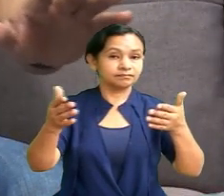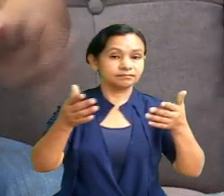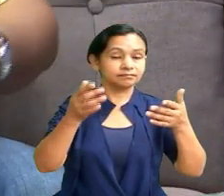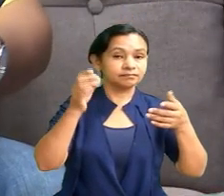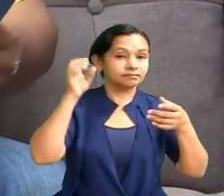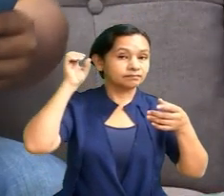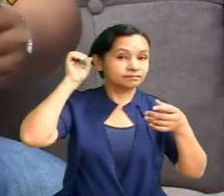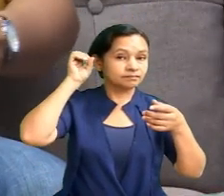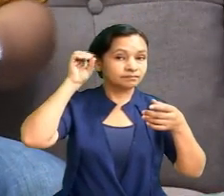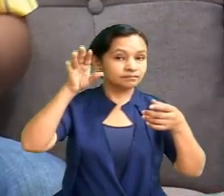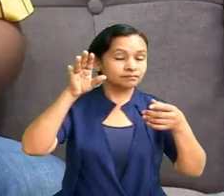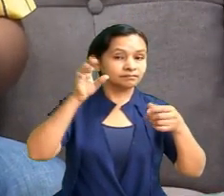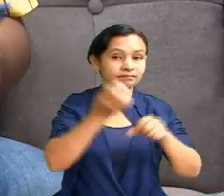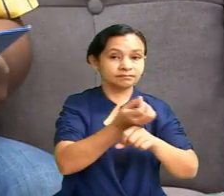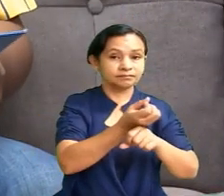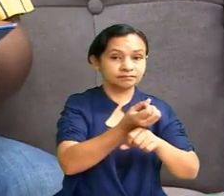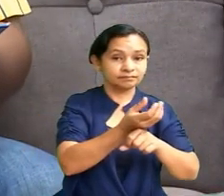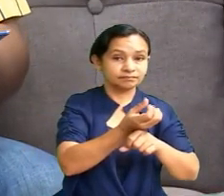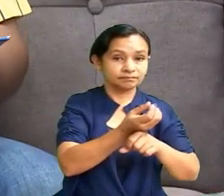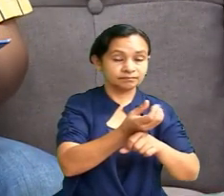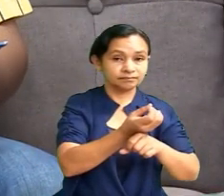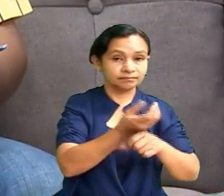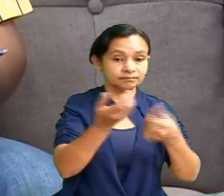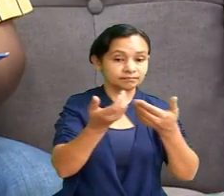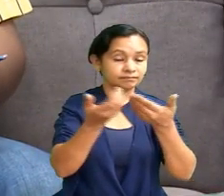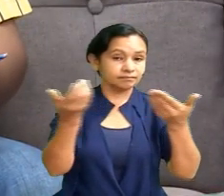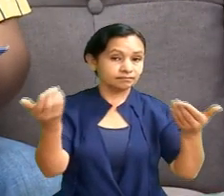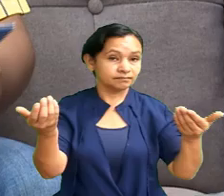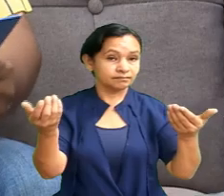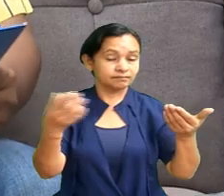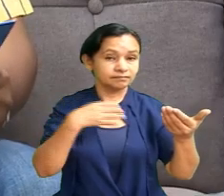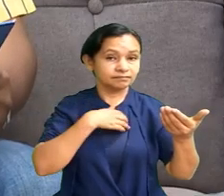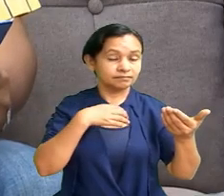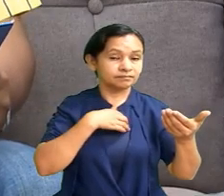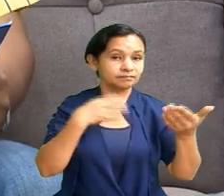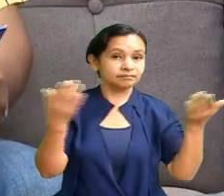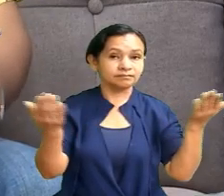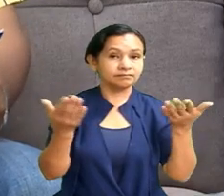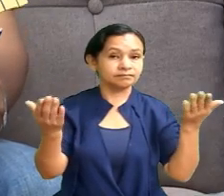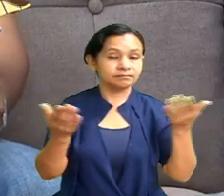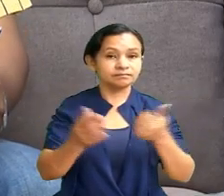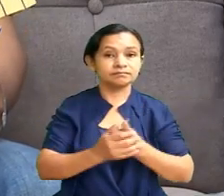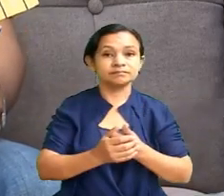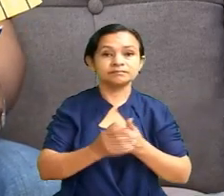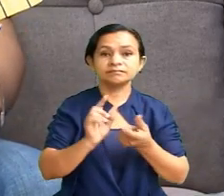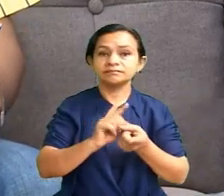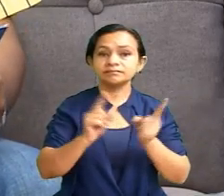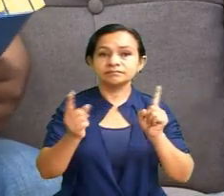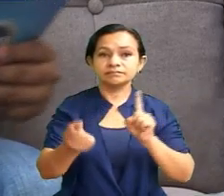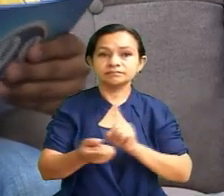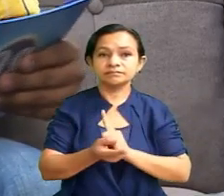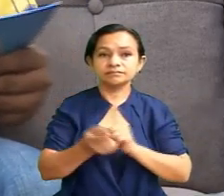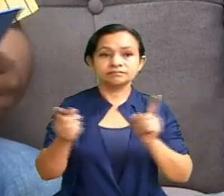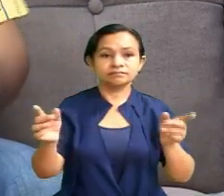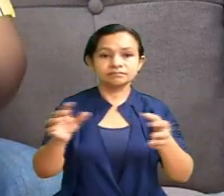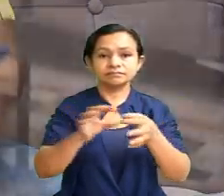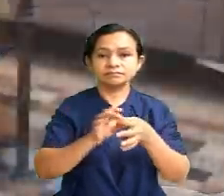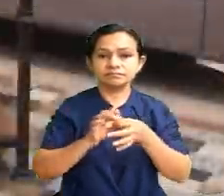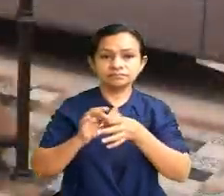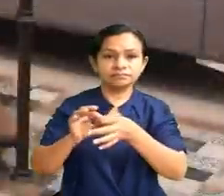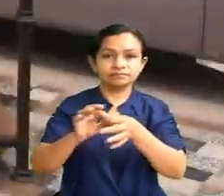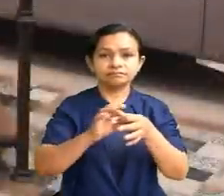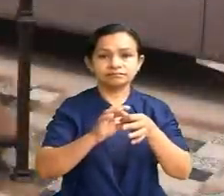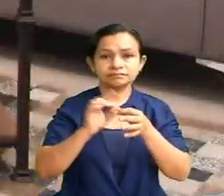por el intur y los que administran precisamente pertenecen a las municipalidades no obstante eso ha cambiado es decir ahora uno pasa por